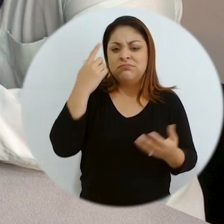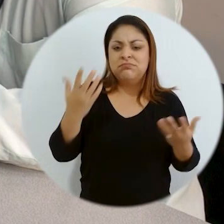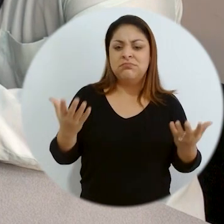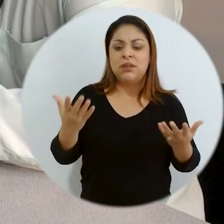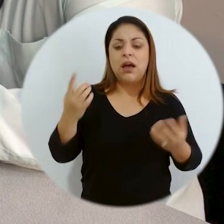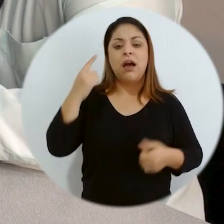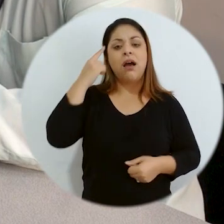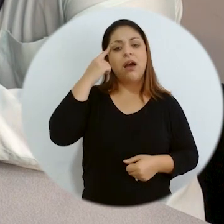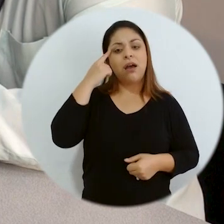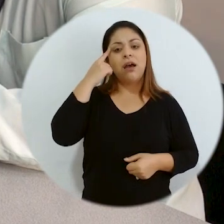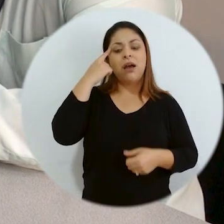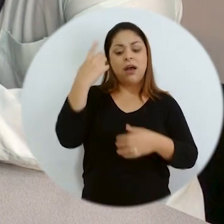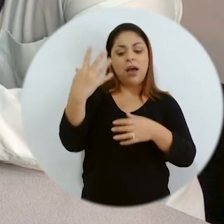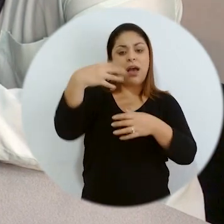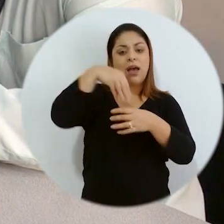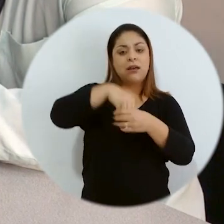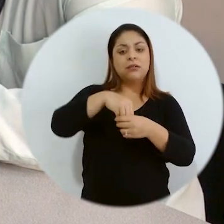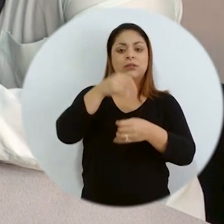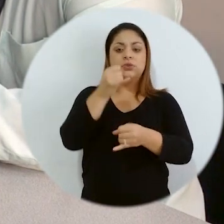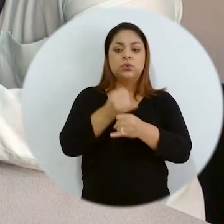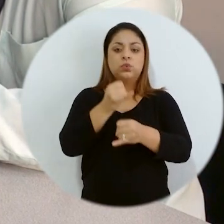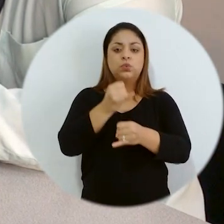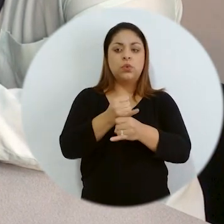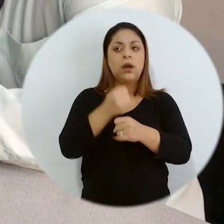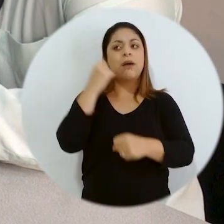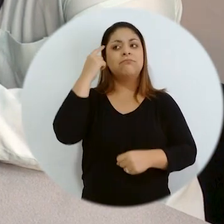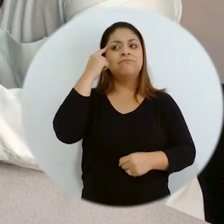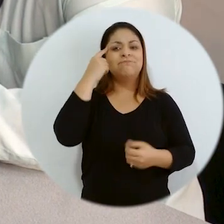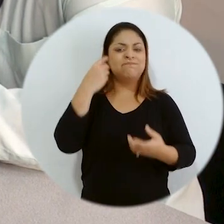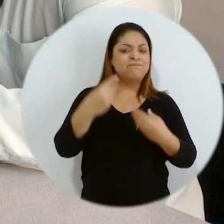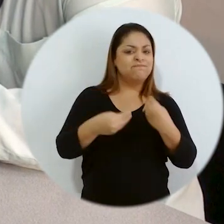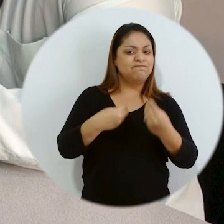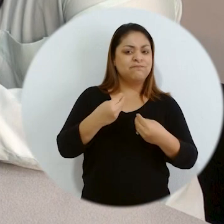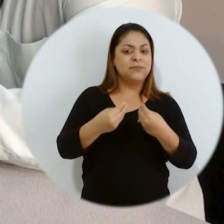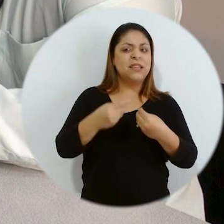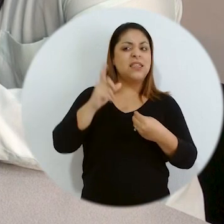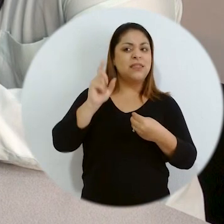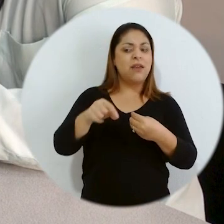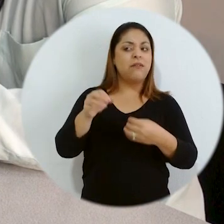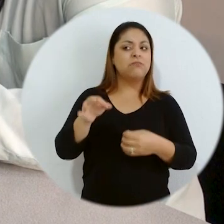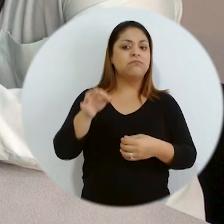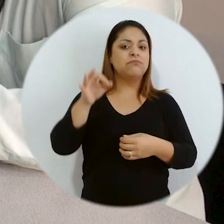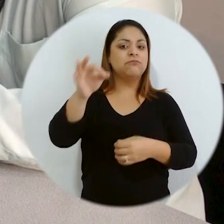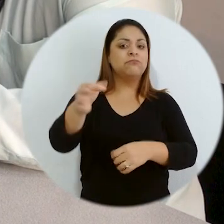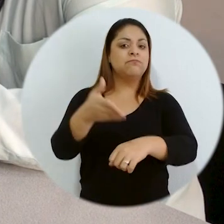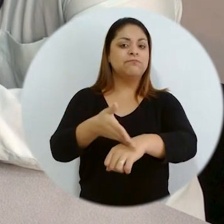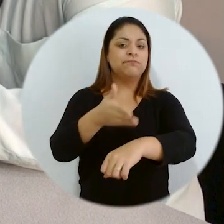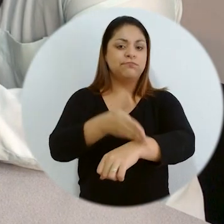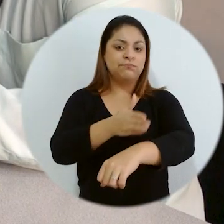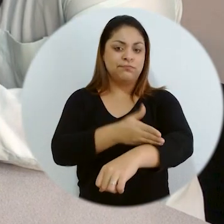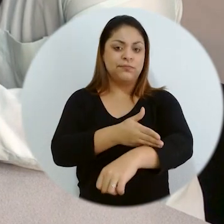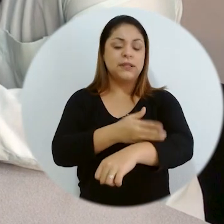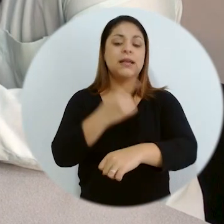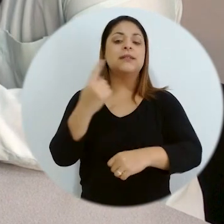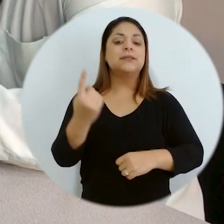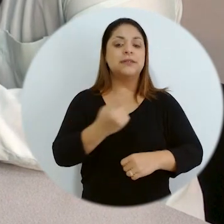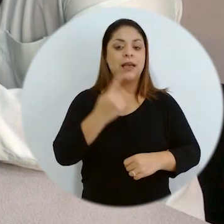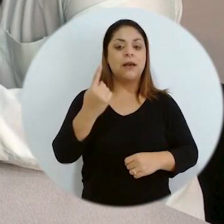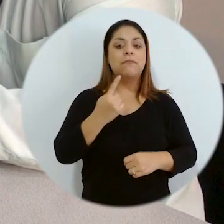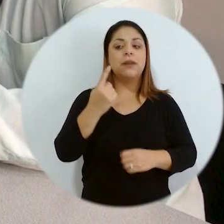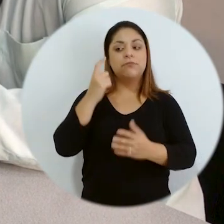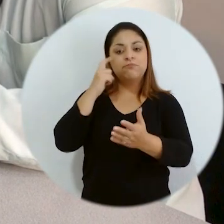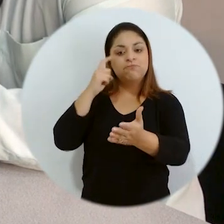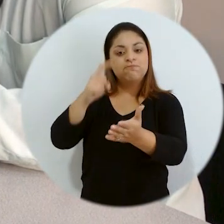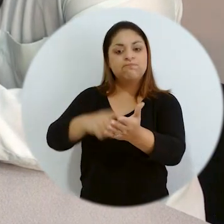de reflexionar a lo interno en todas las instituciones, ¿verdad?, para pensar qué estamos haciendo y qué es lo que hay que mejorar. Siempre